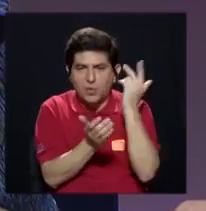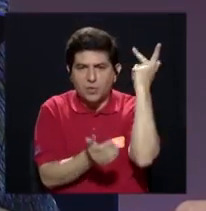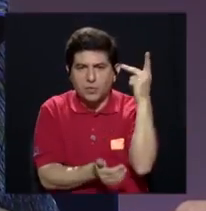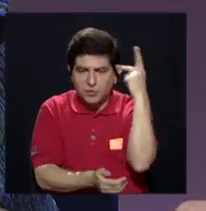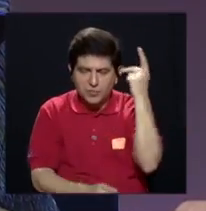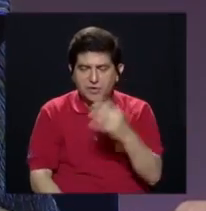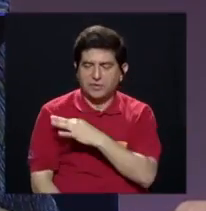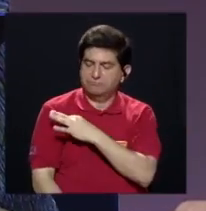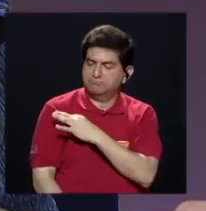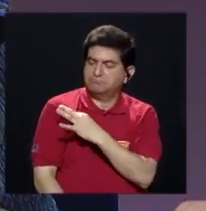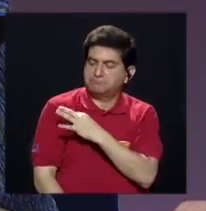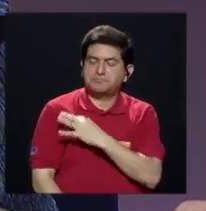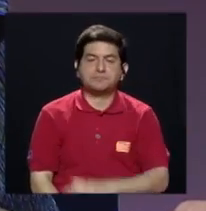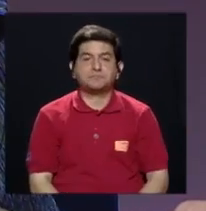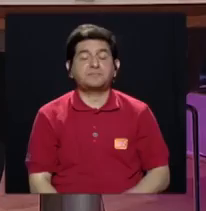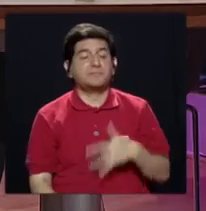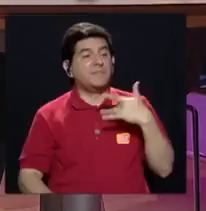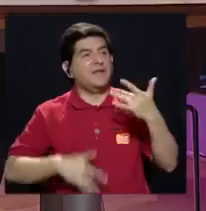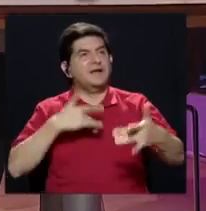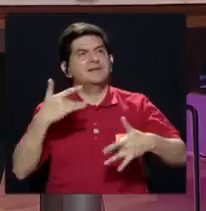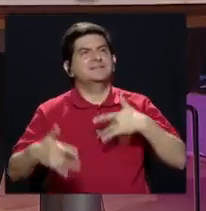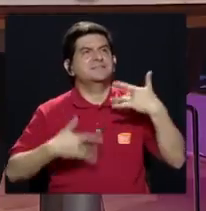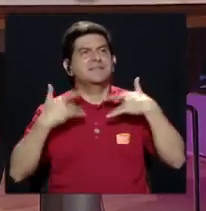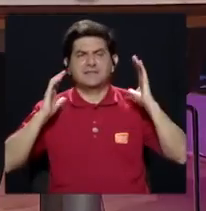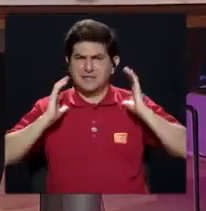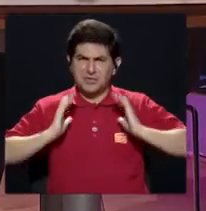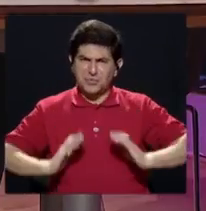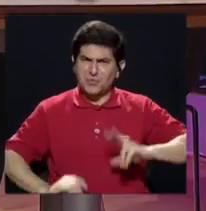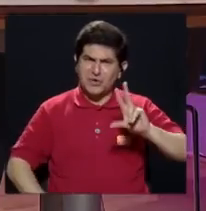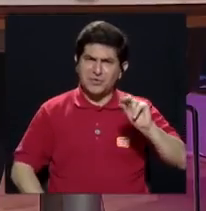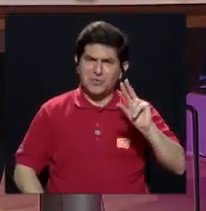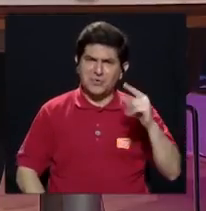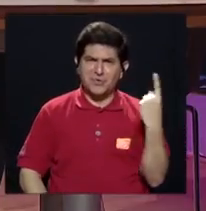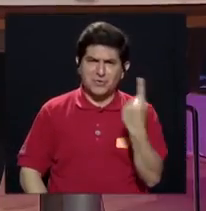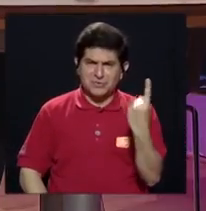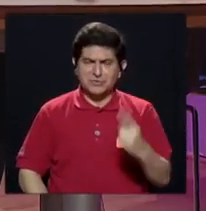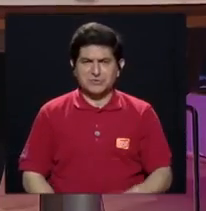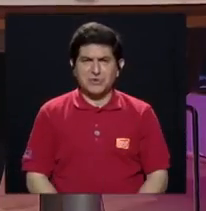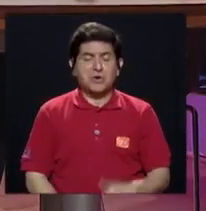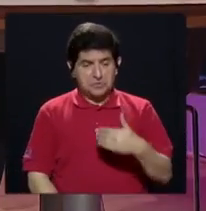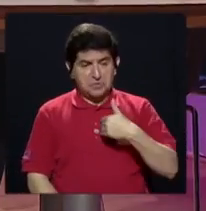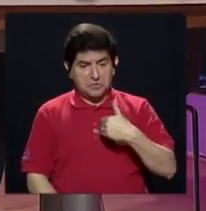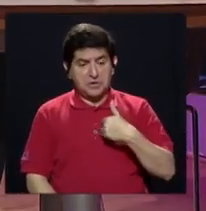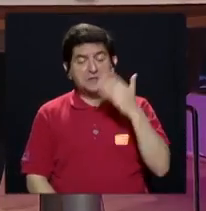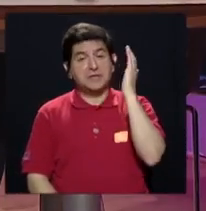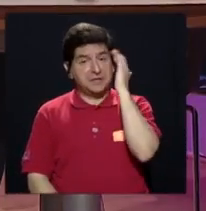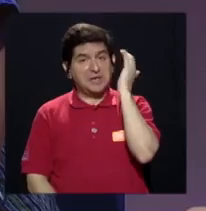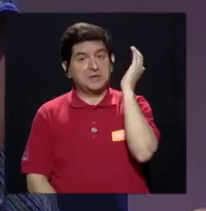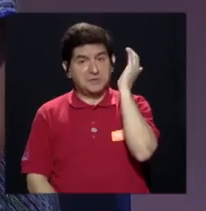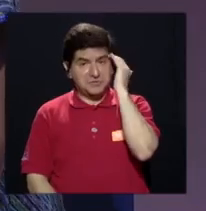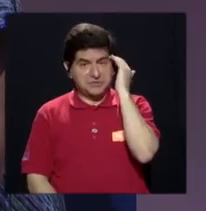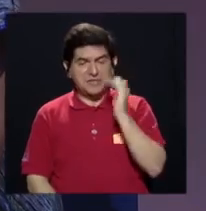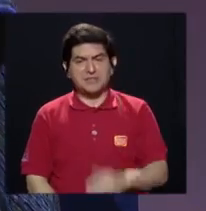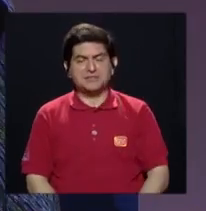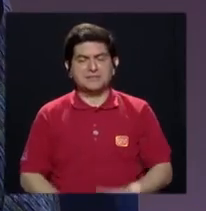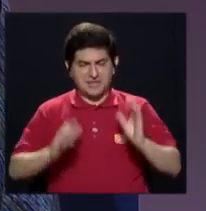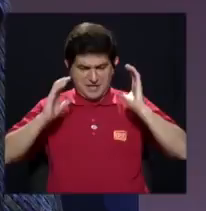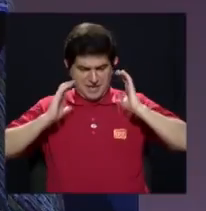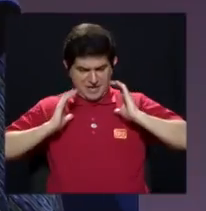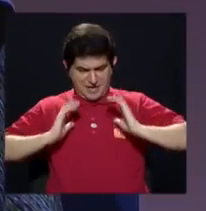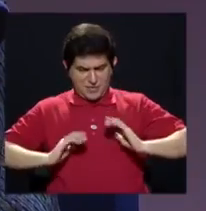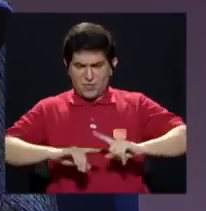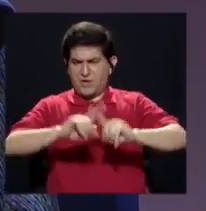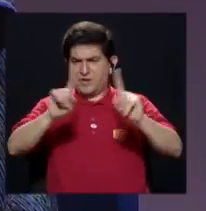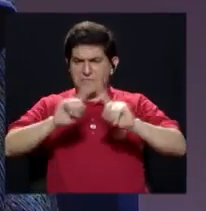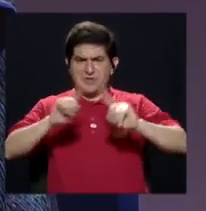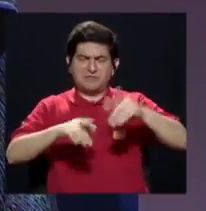Nos invita a sentir no solo el cuerpo verdad cóm tenemos de manera consciente en una memoria corporal pues las